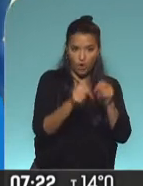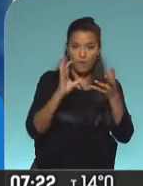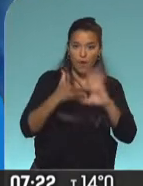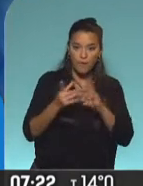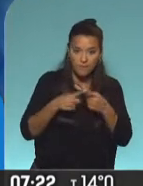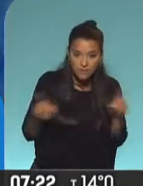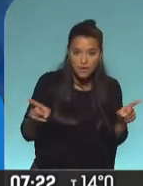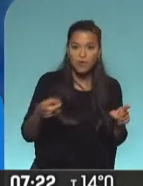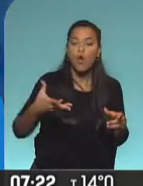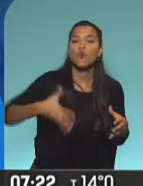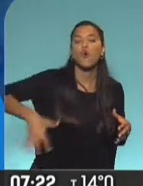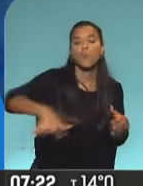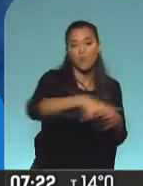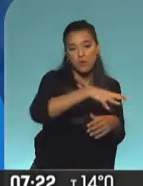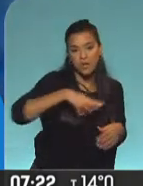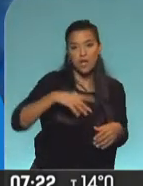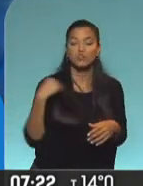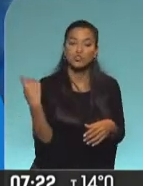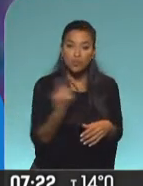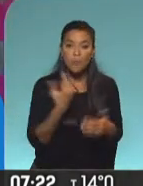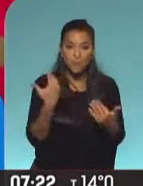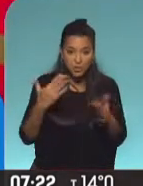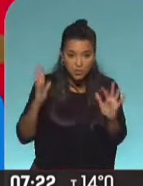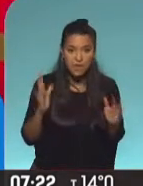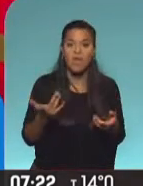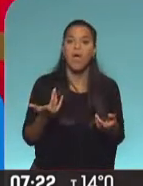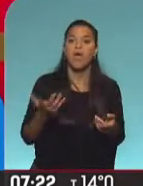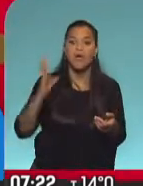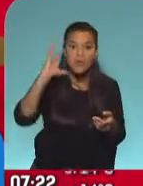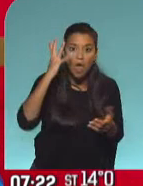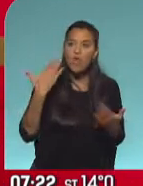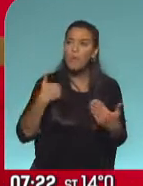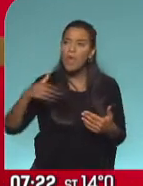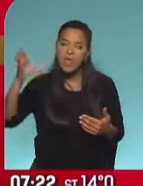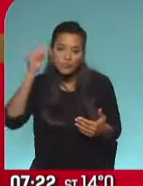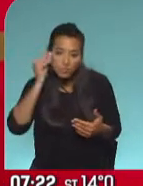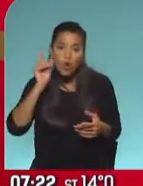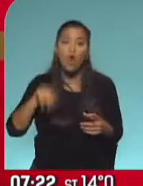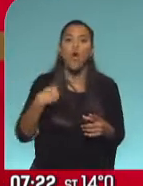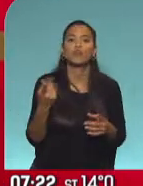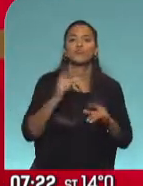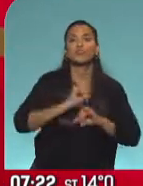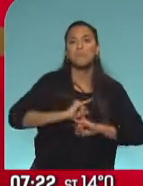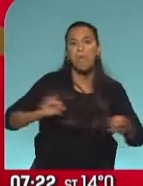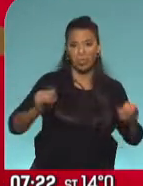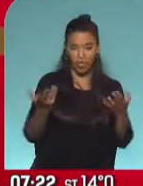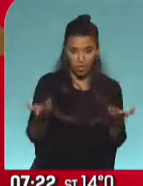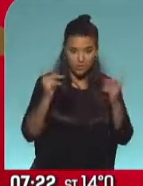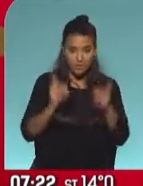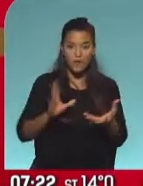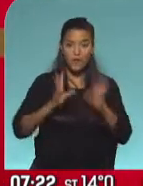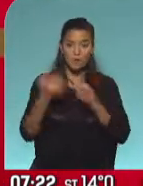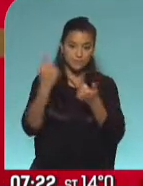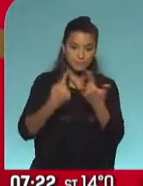la comunidad suerte tenemos la posibilidad de acceder a la radio oa otros medios de comunicación de distintas maneras esta